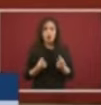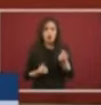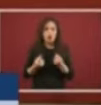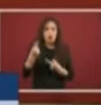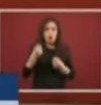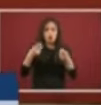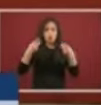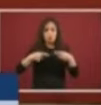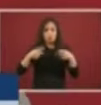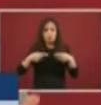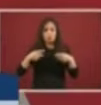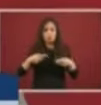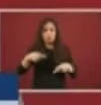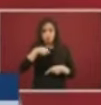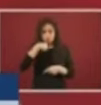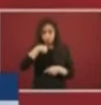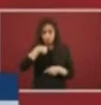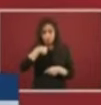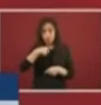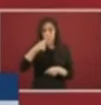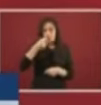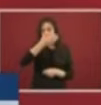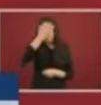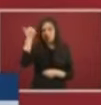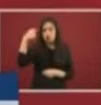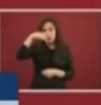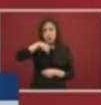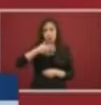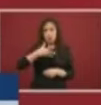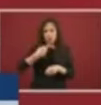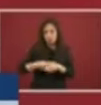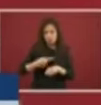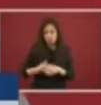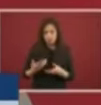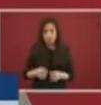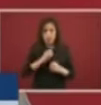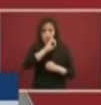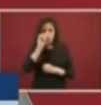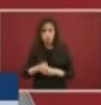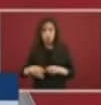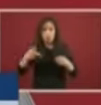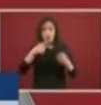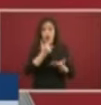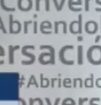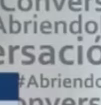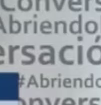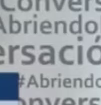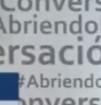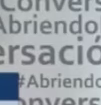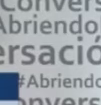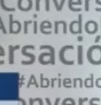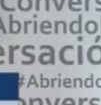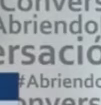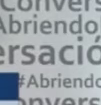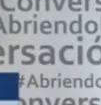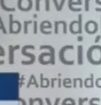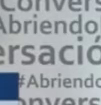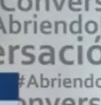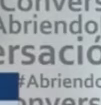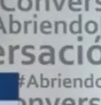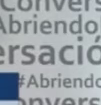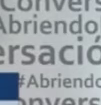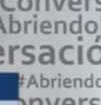al momento de la atención correspondiente. Doctora Alomía, en la prensa norteamericana pues está la inquietud de que se acerca una